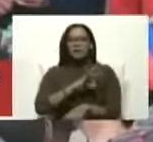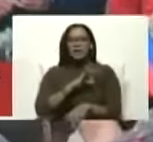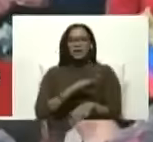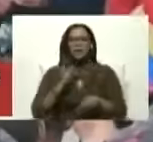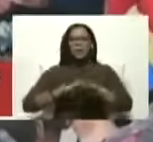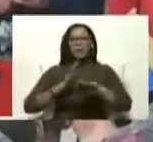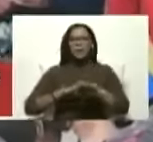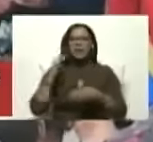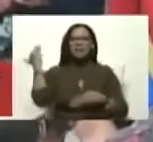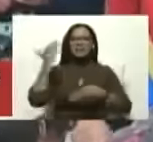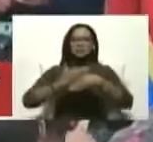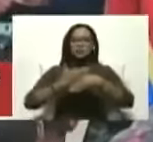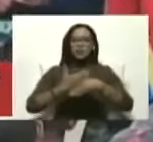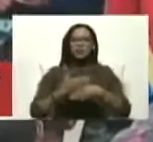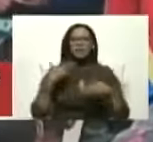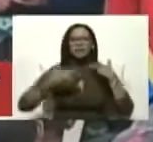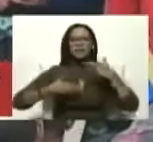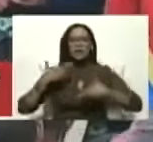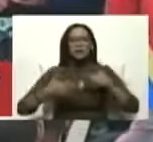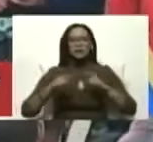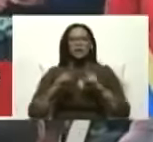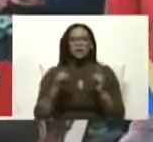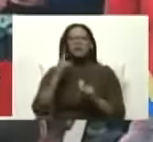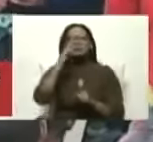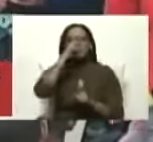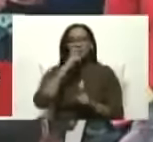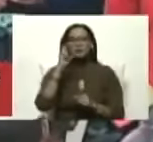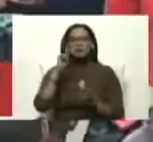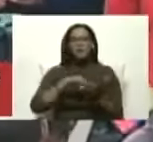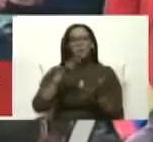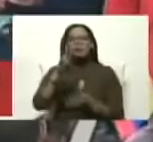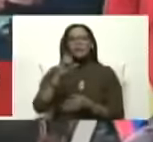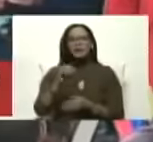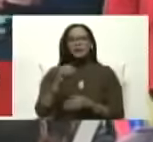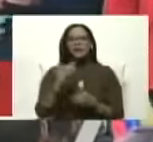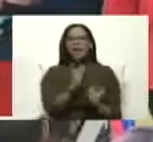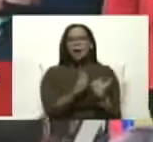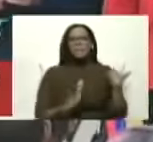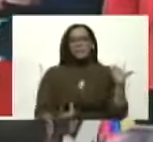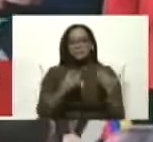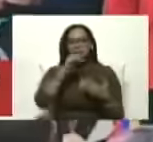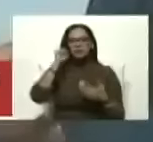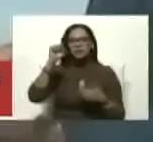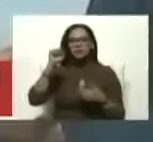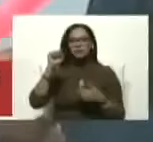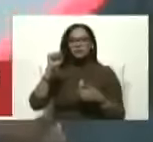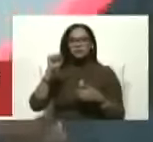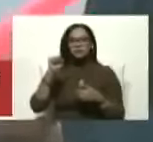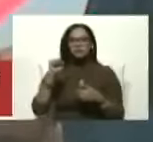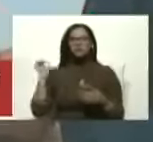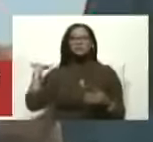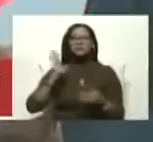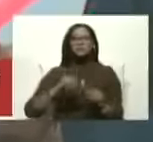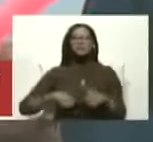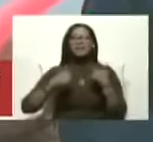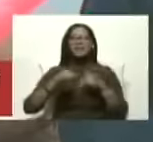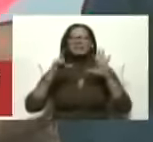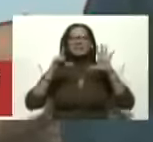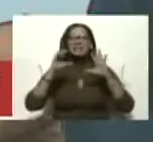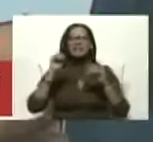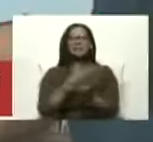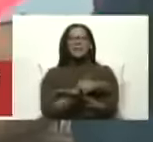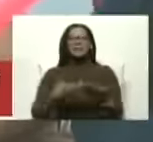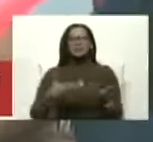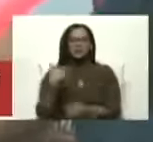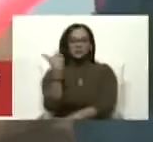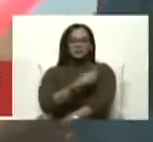las sanciones criminales? Pero ese año 2020, el presidente Nicolás Maduro trajo más de 70 millones de